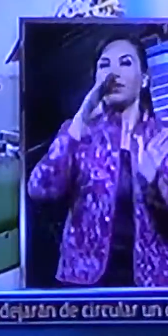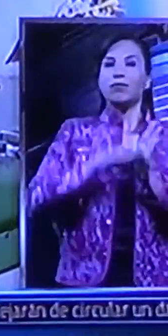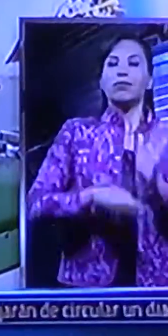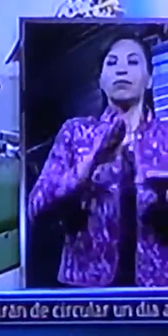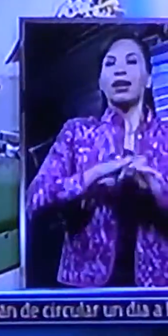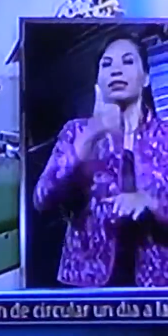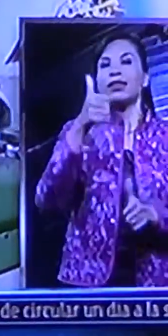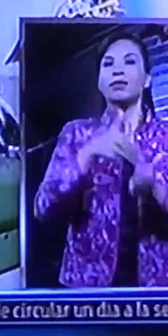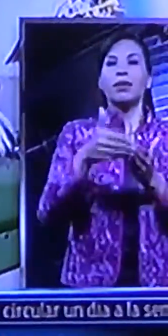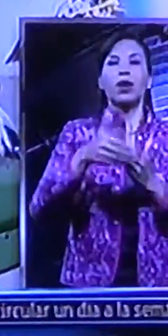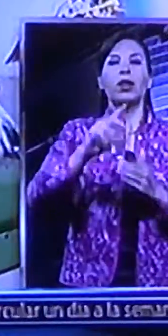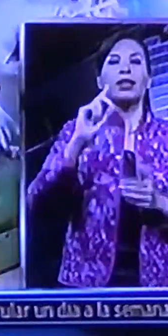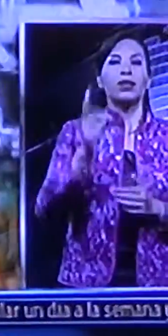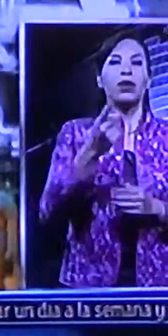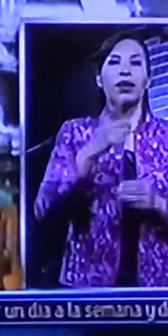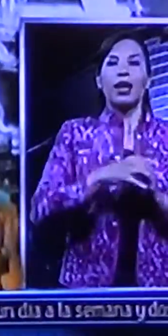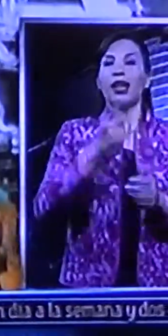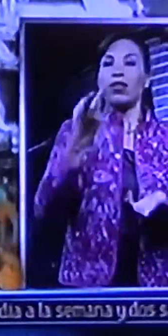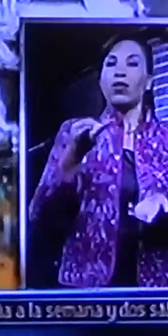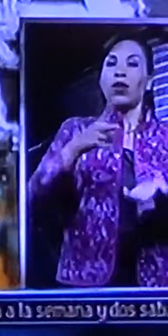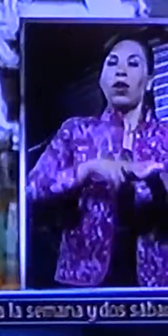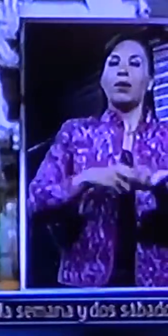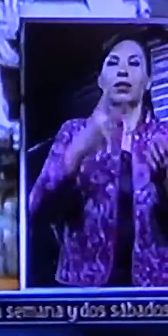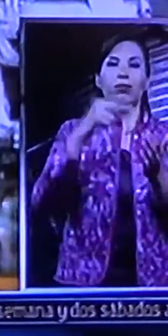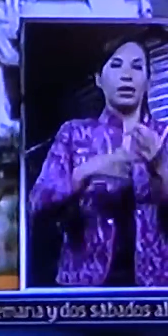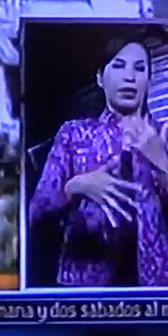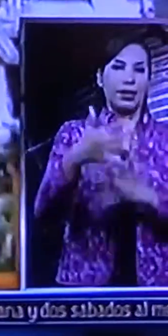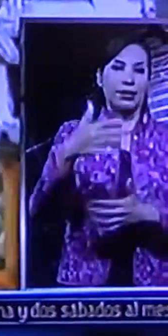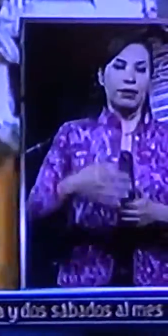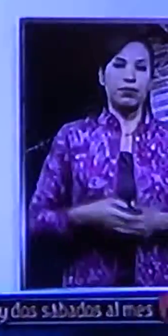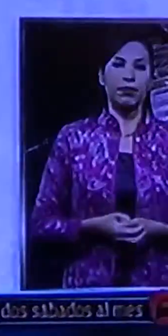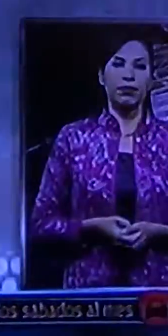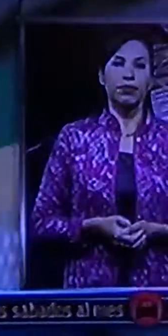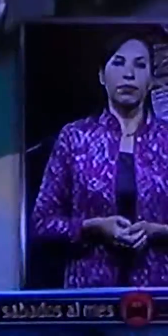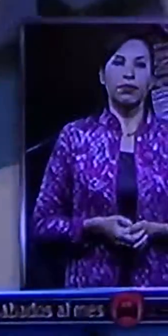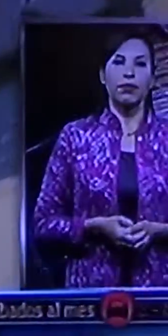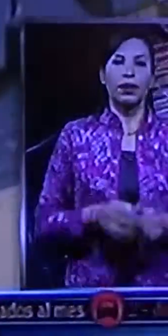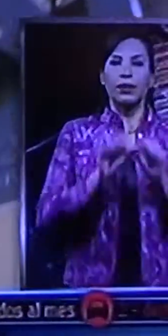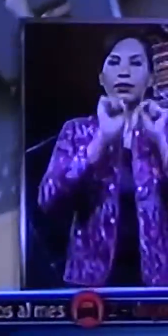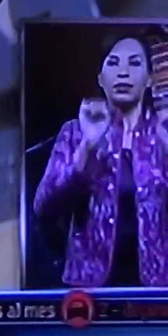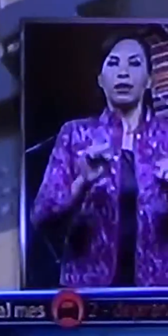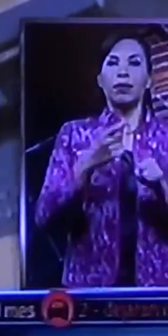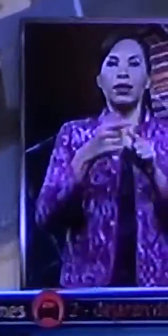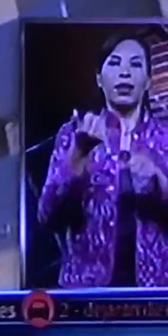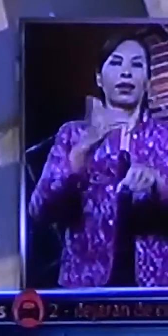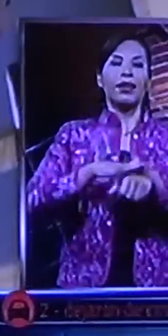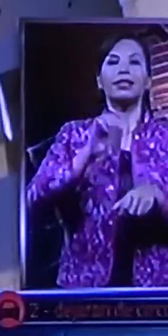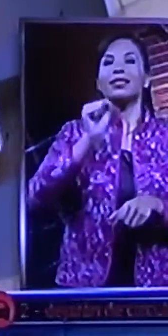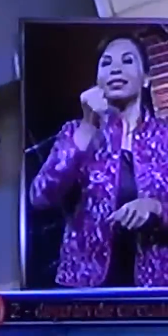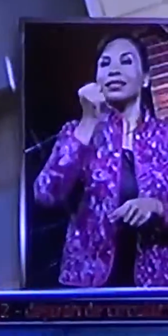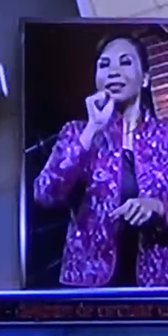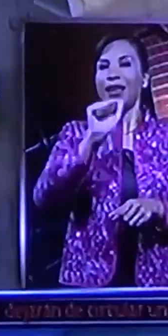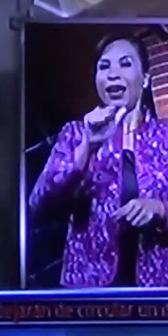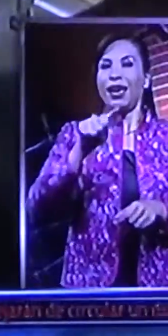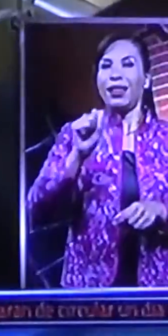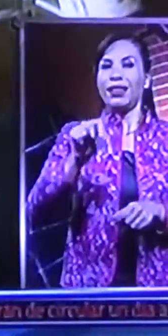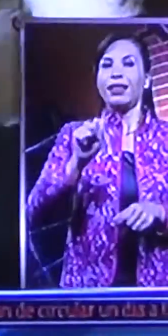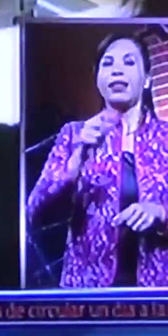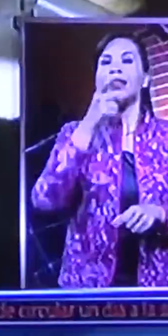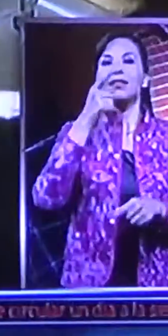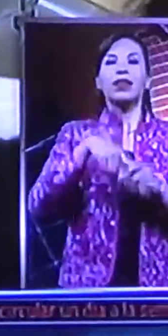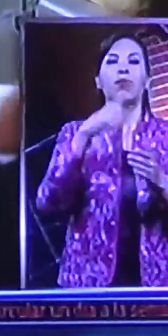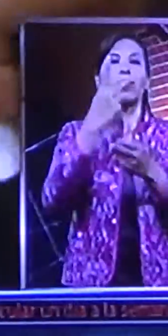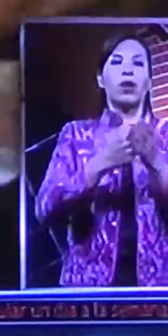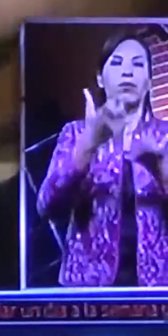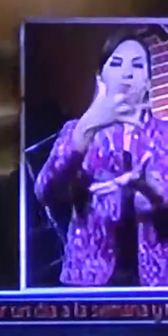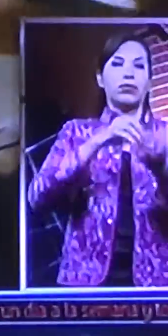de 6 mil millones de dólares, casi el doble que en el 2015. El Sistema de Administración Tributaria reveló que gracias al programa